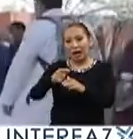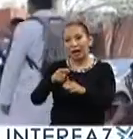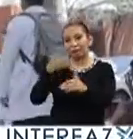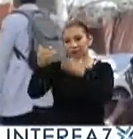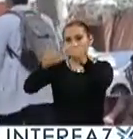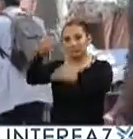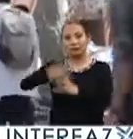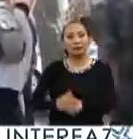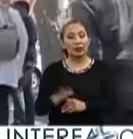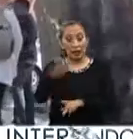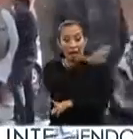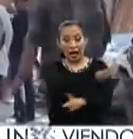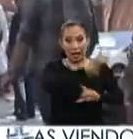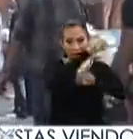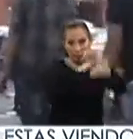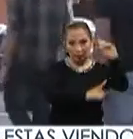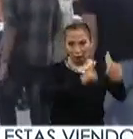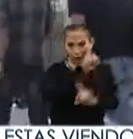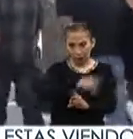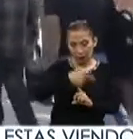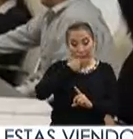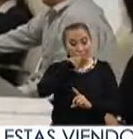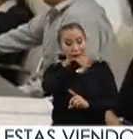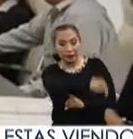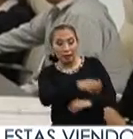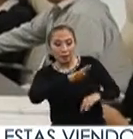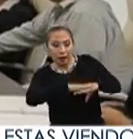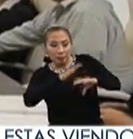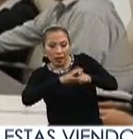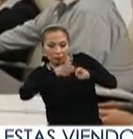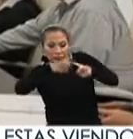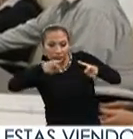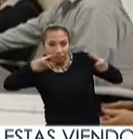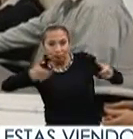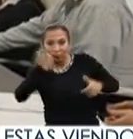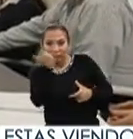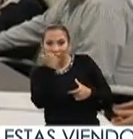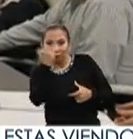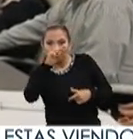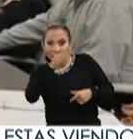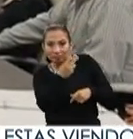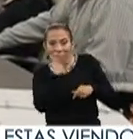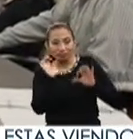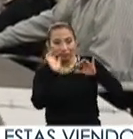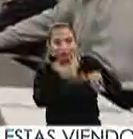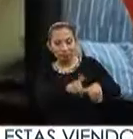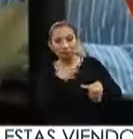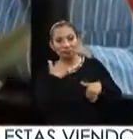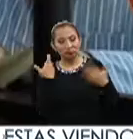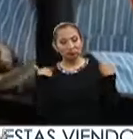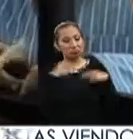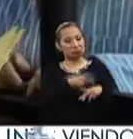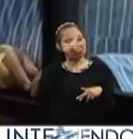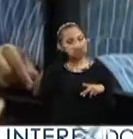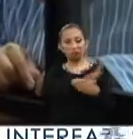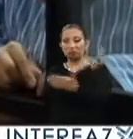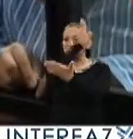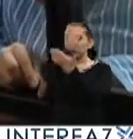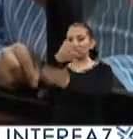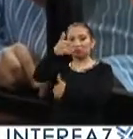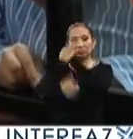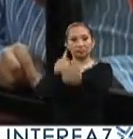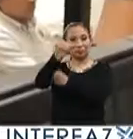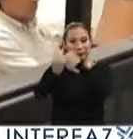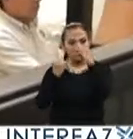sentido. En el ámbito deportivo, destacó que cada vez un mayor número de estudiantes universitarios están representando a México en